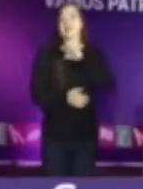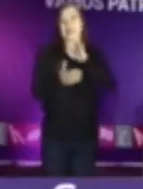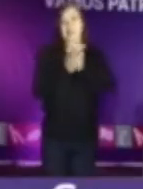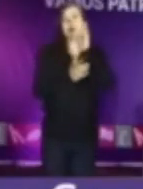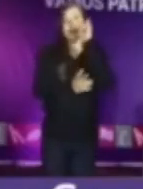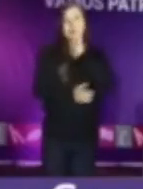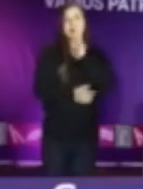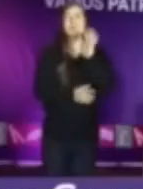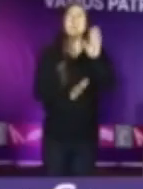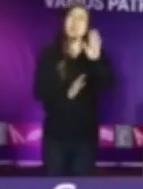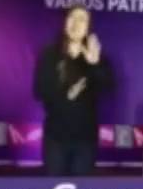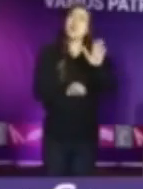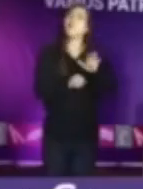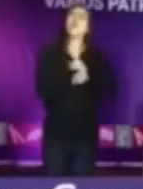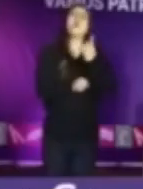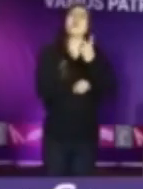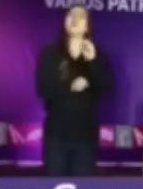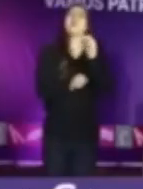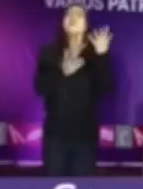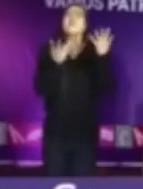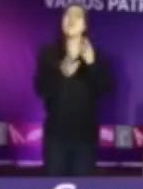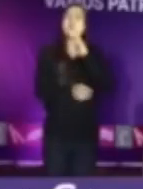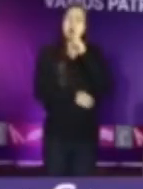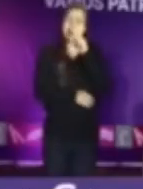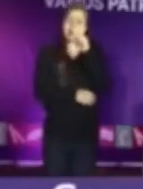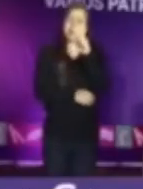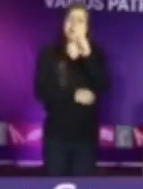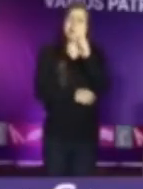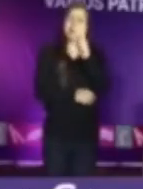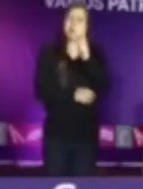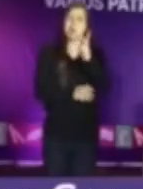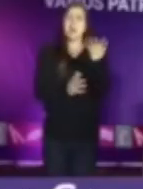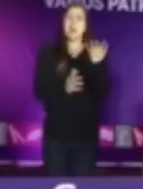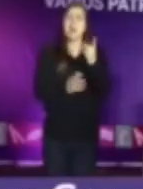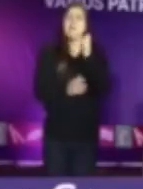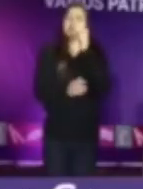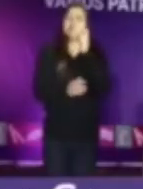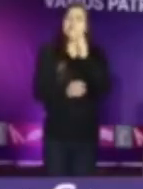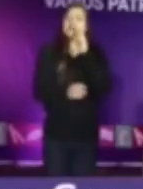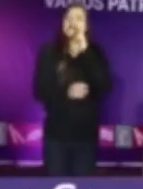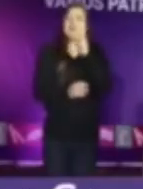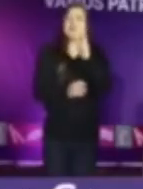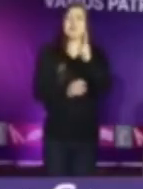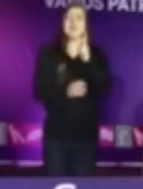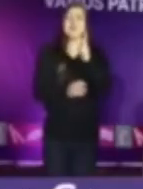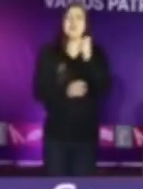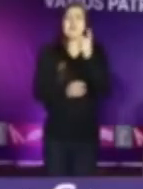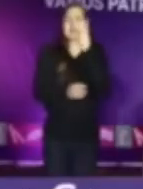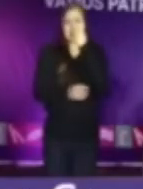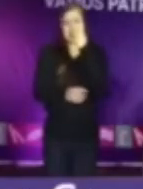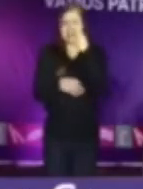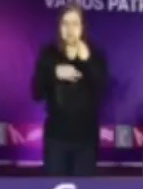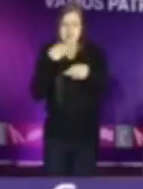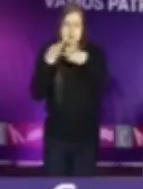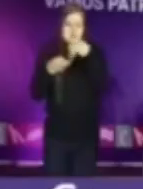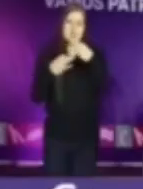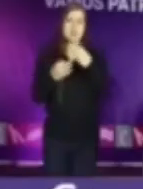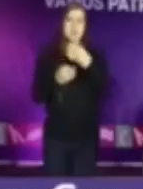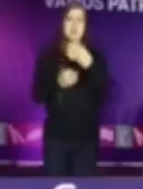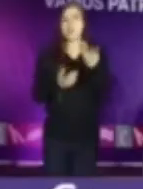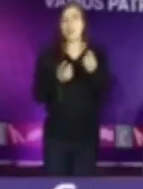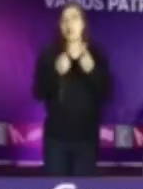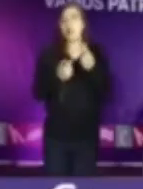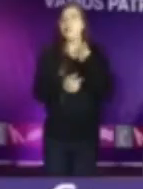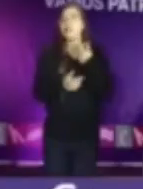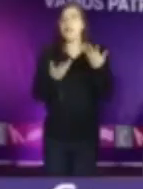dije, ¿por qué no hacemos un programa porque estaba la pandemia y mucha gente no podía salir, y armamos